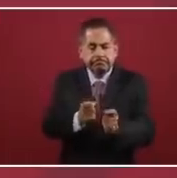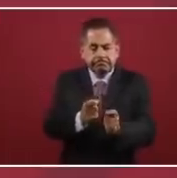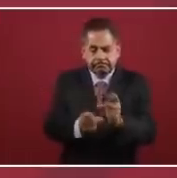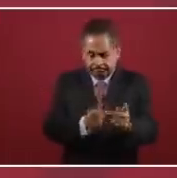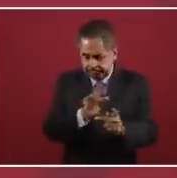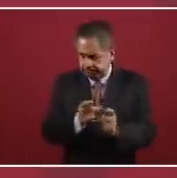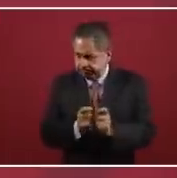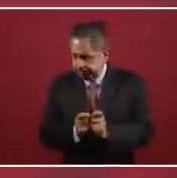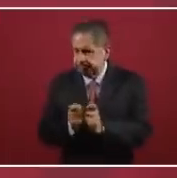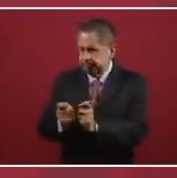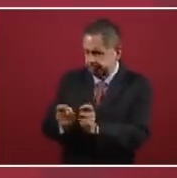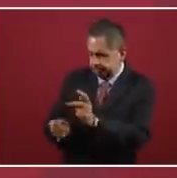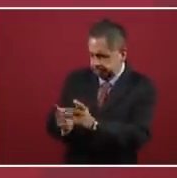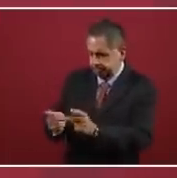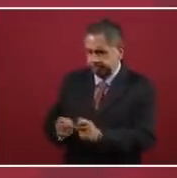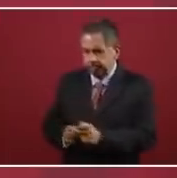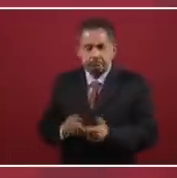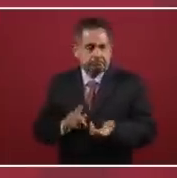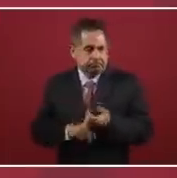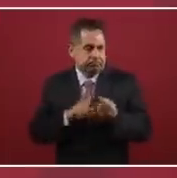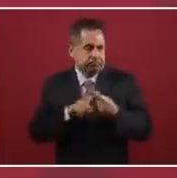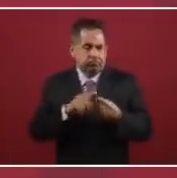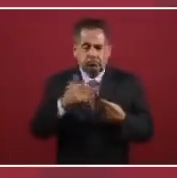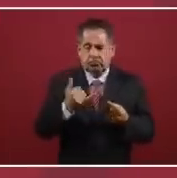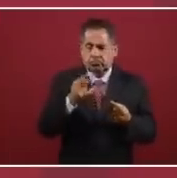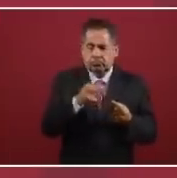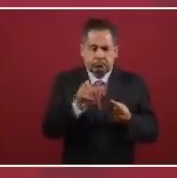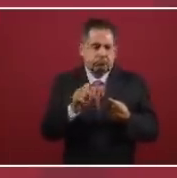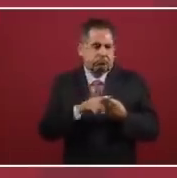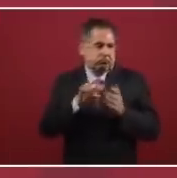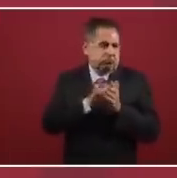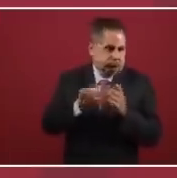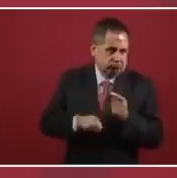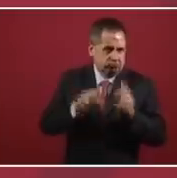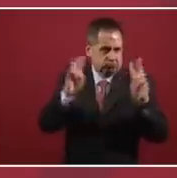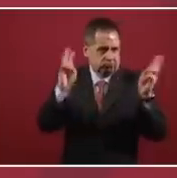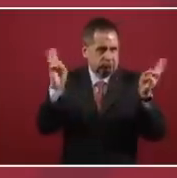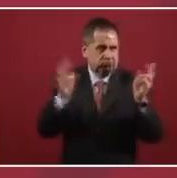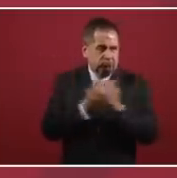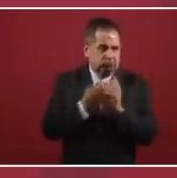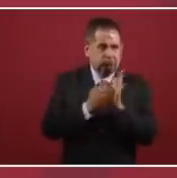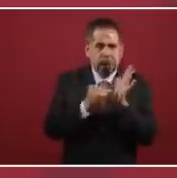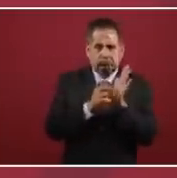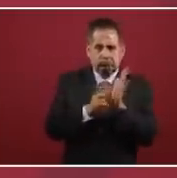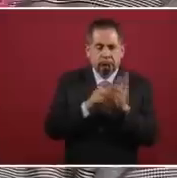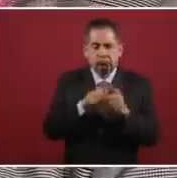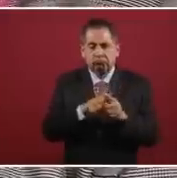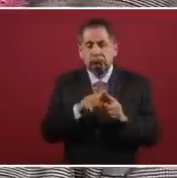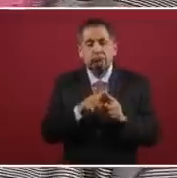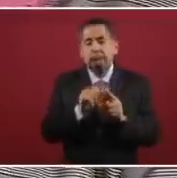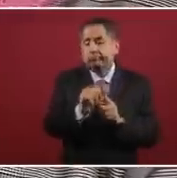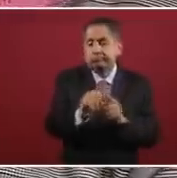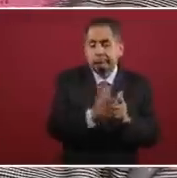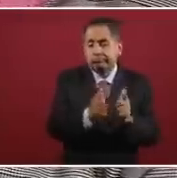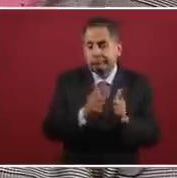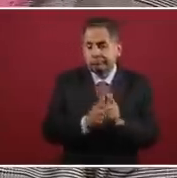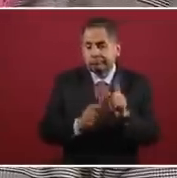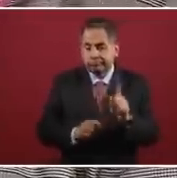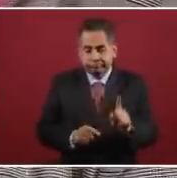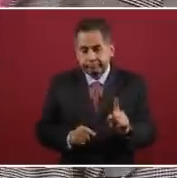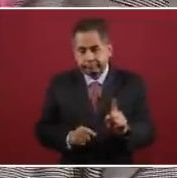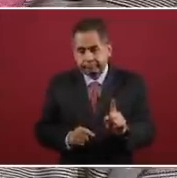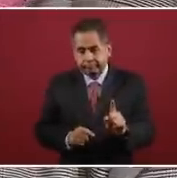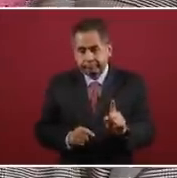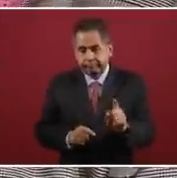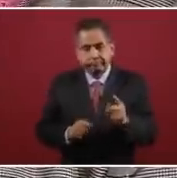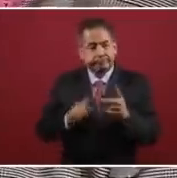pequeños. Uno es el modelo de Yunus, pero ese modelo se da a grupos. En el